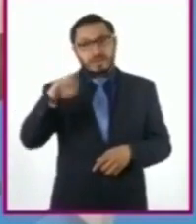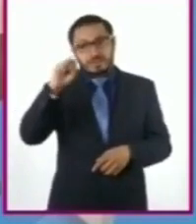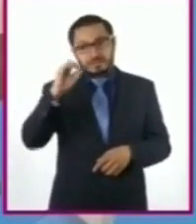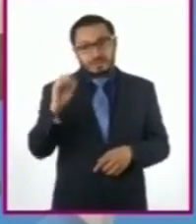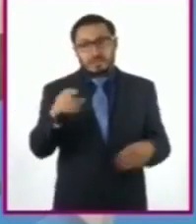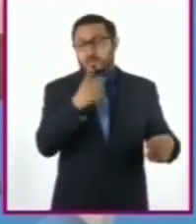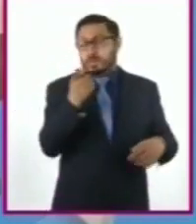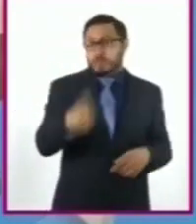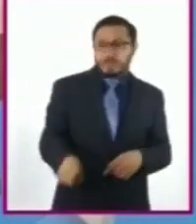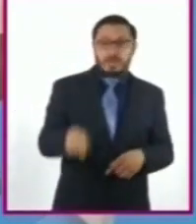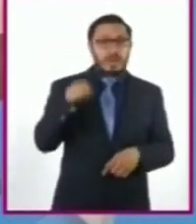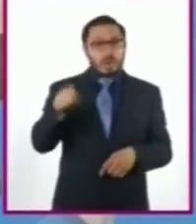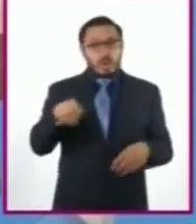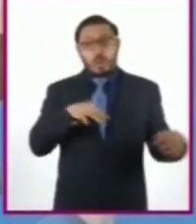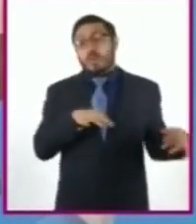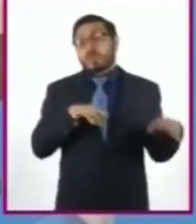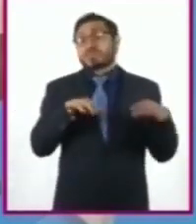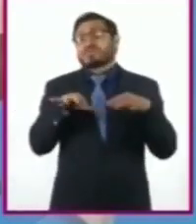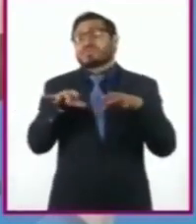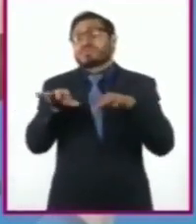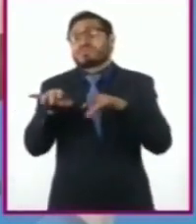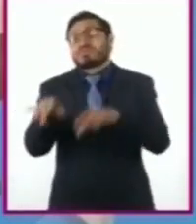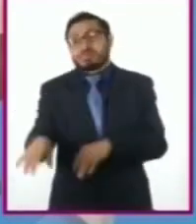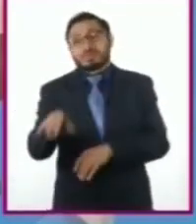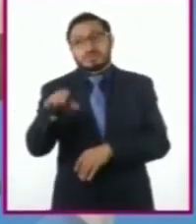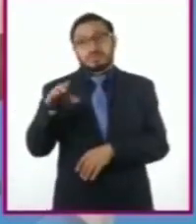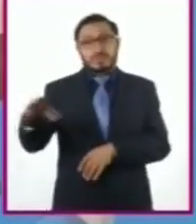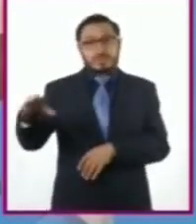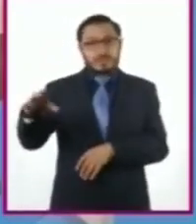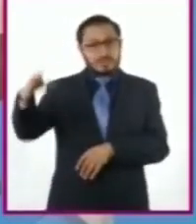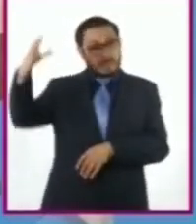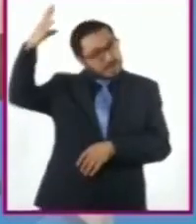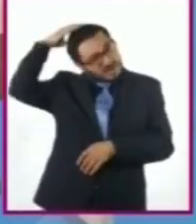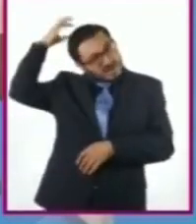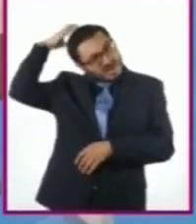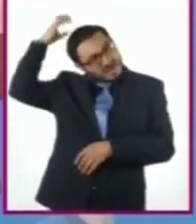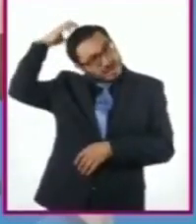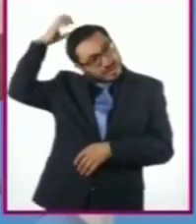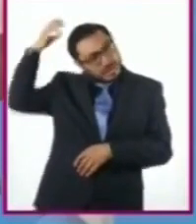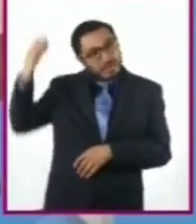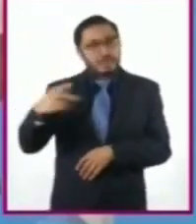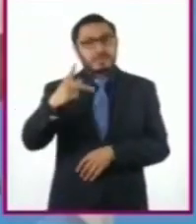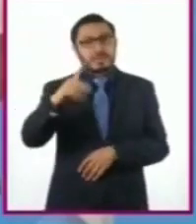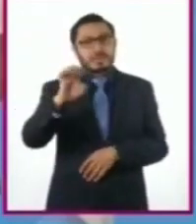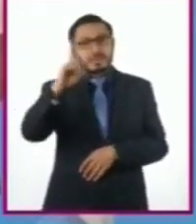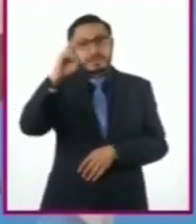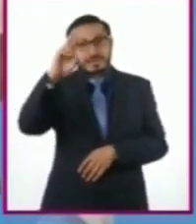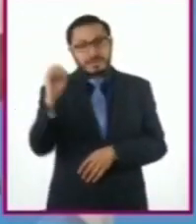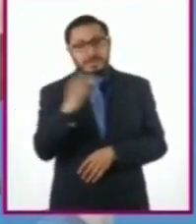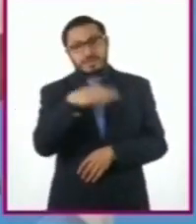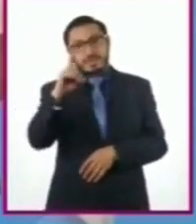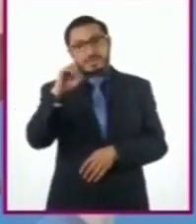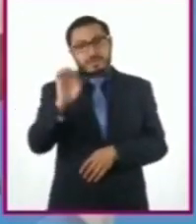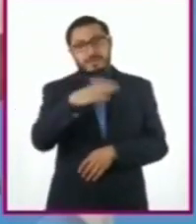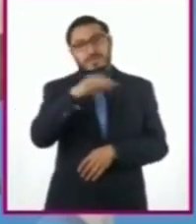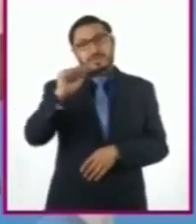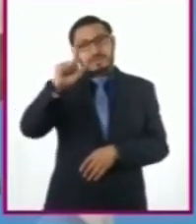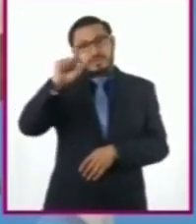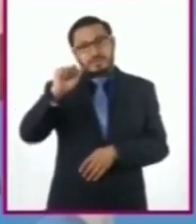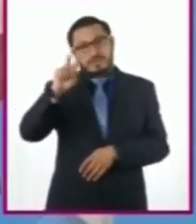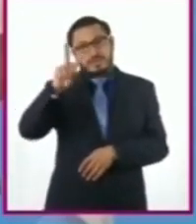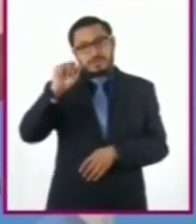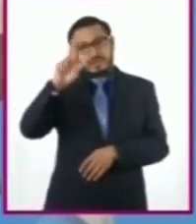la conquista del territorio de Colima. A Pedro de Alvarado lo comisionó para explorar